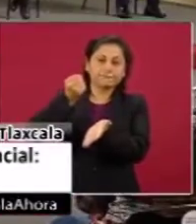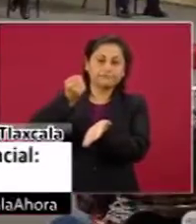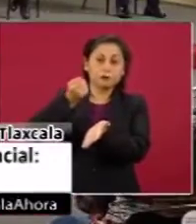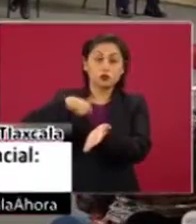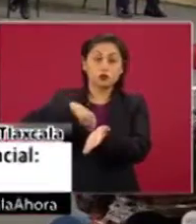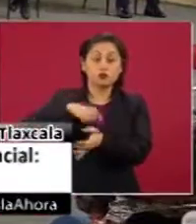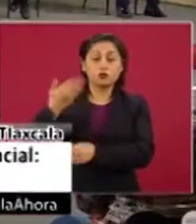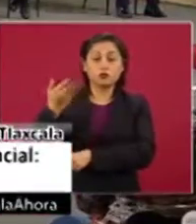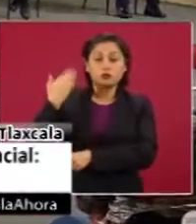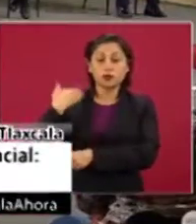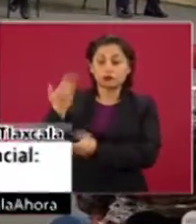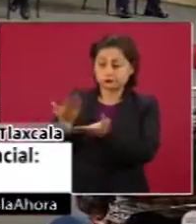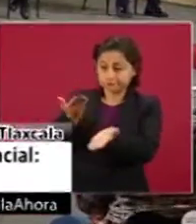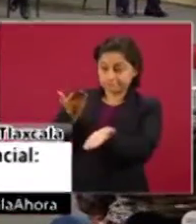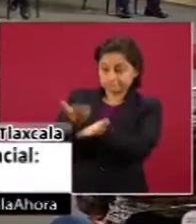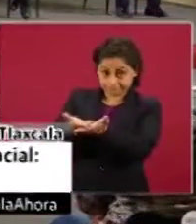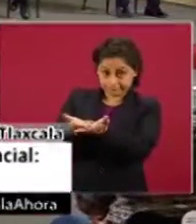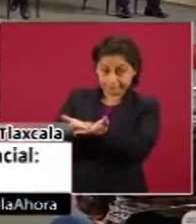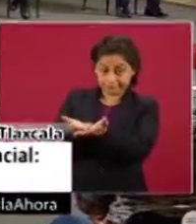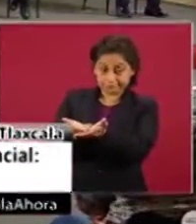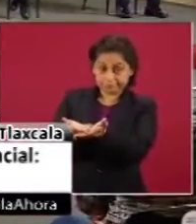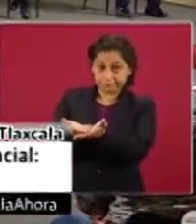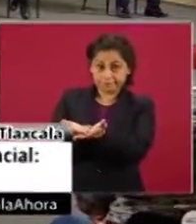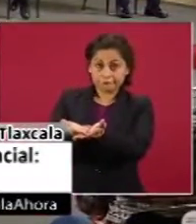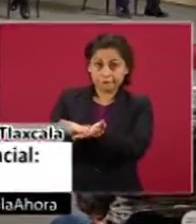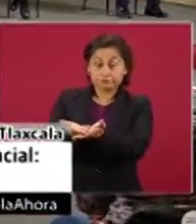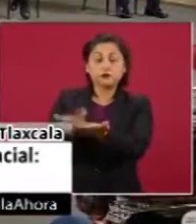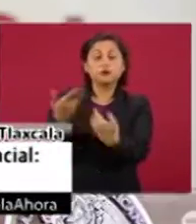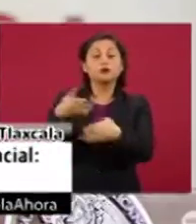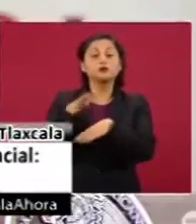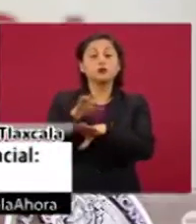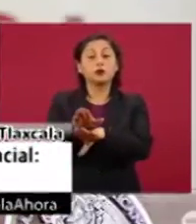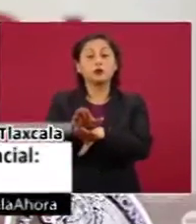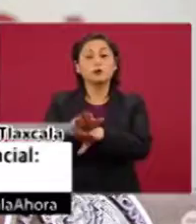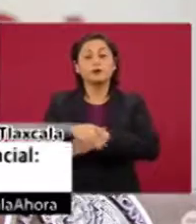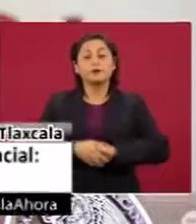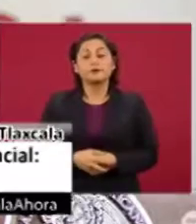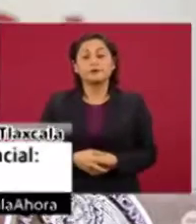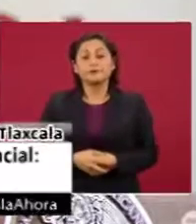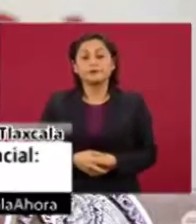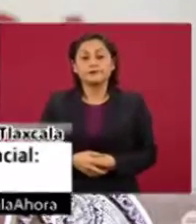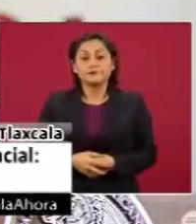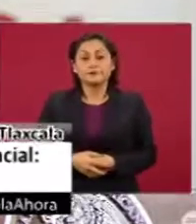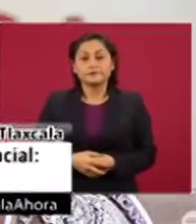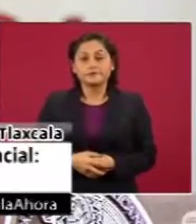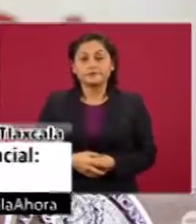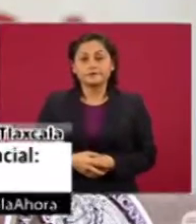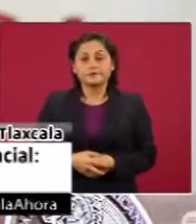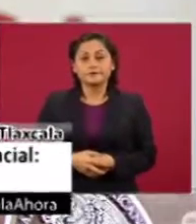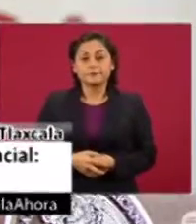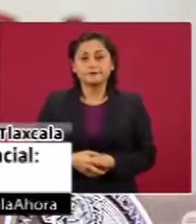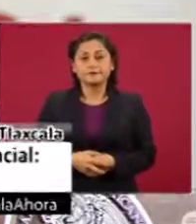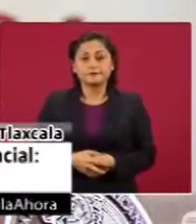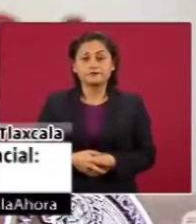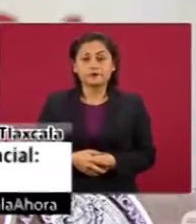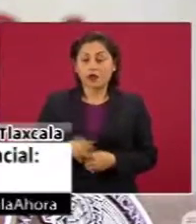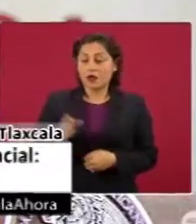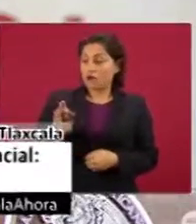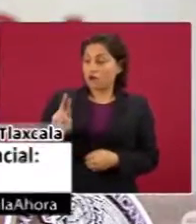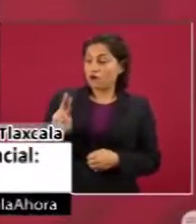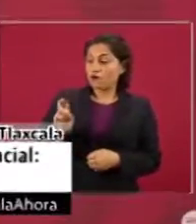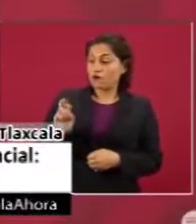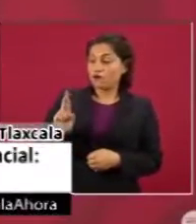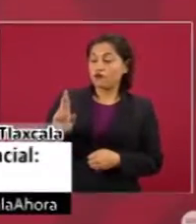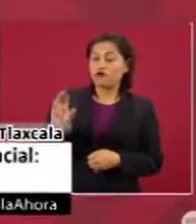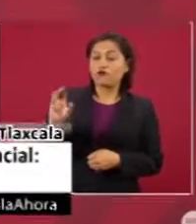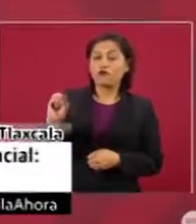fin al fuero presidencial que estuvo vigente por 163 años en México. La reforma surgida de una iniciativa enviada por López